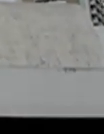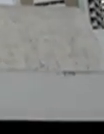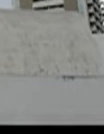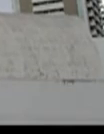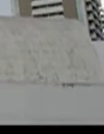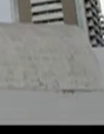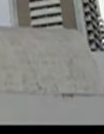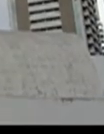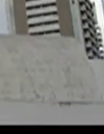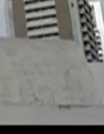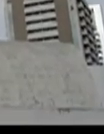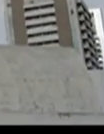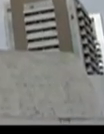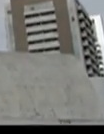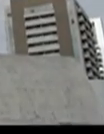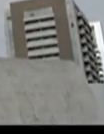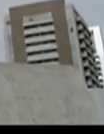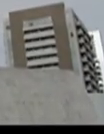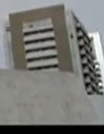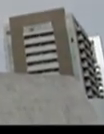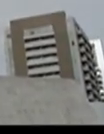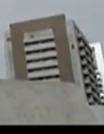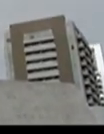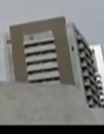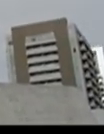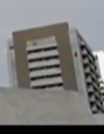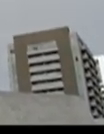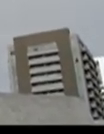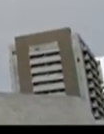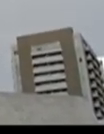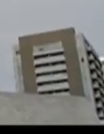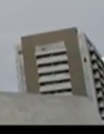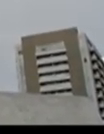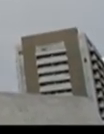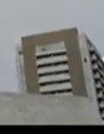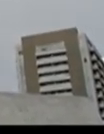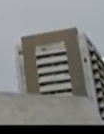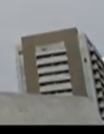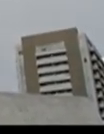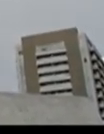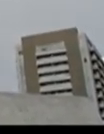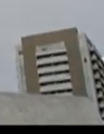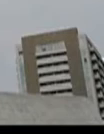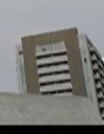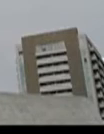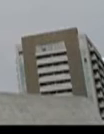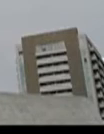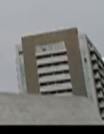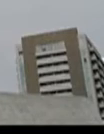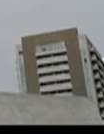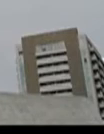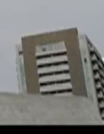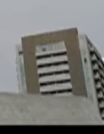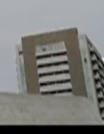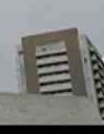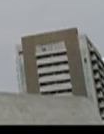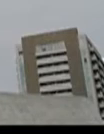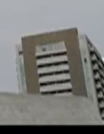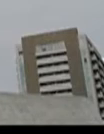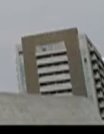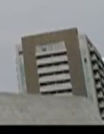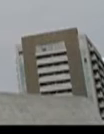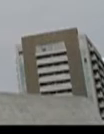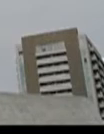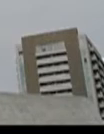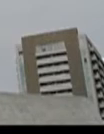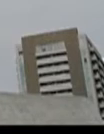saliendo sangre, que significa el sufrimiento que tuvo que pasar el pueblo latinoamericano entre la conquista y hasta la edad actual. Esta